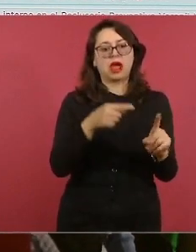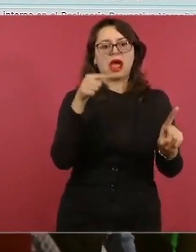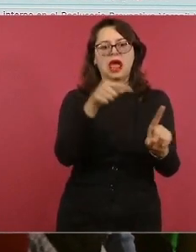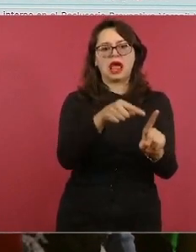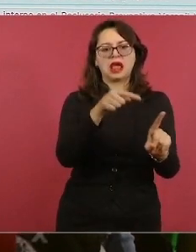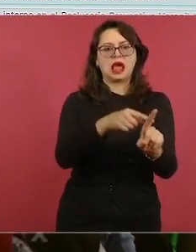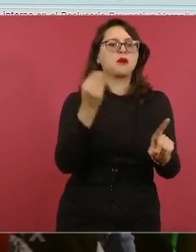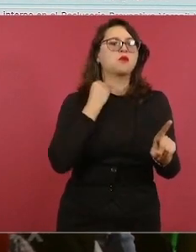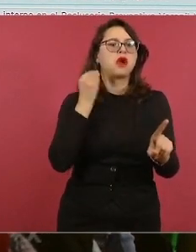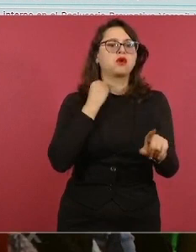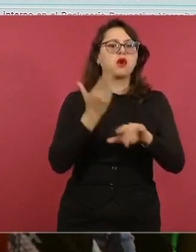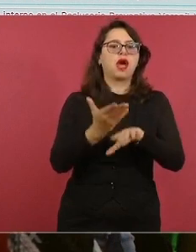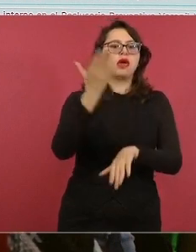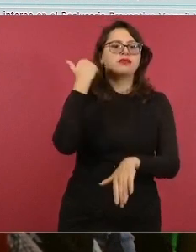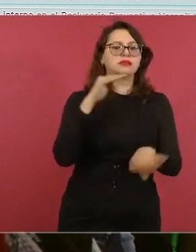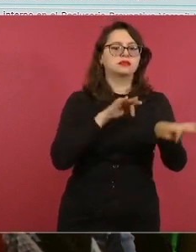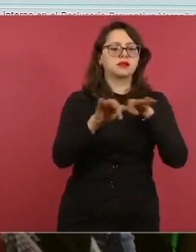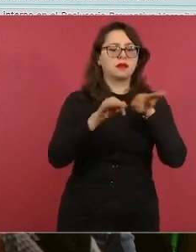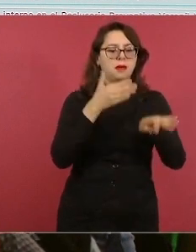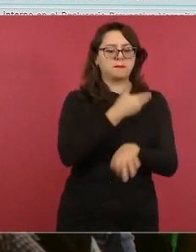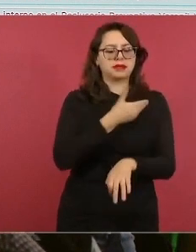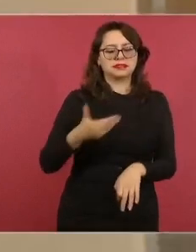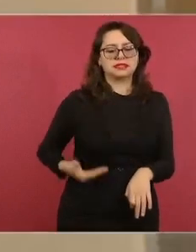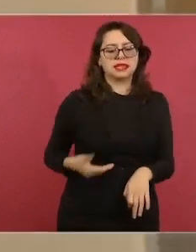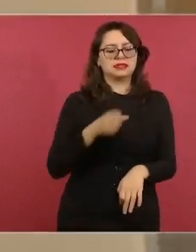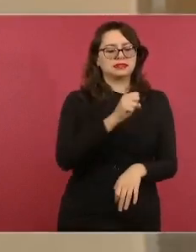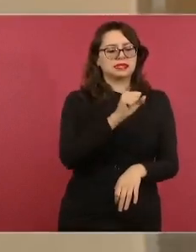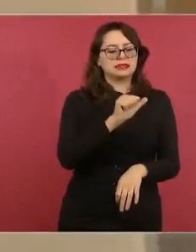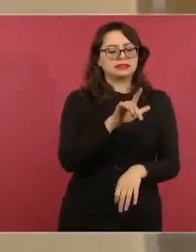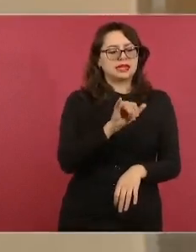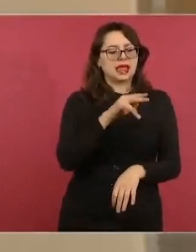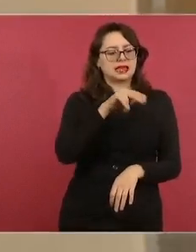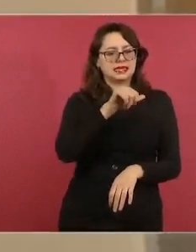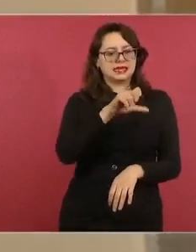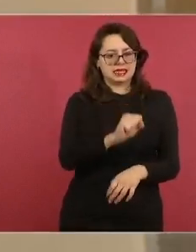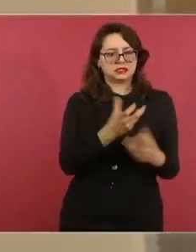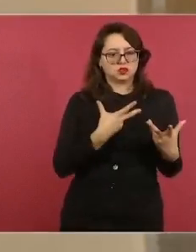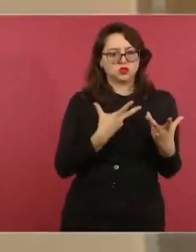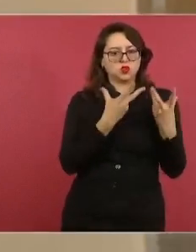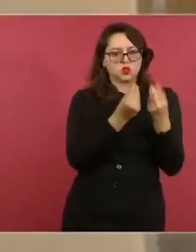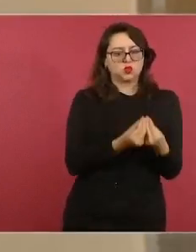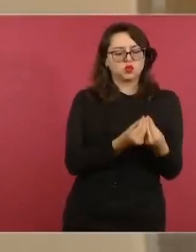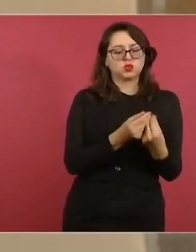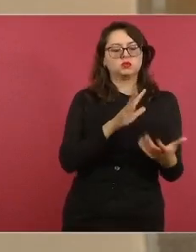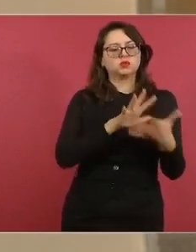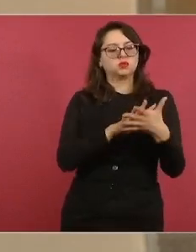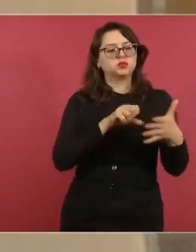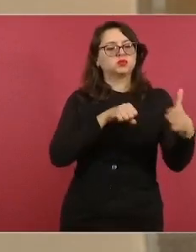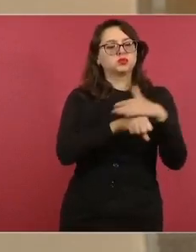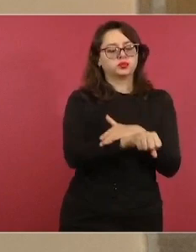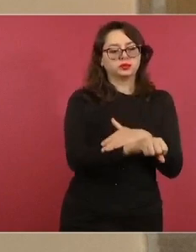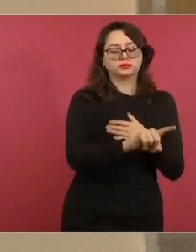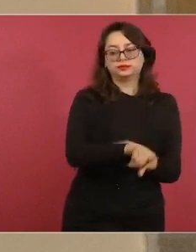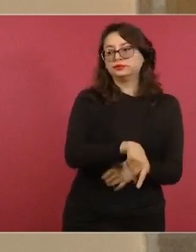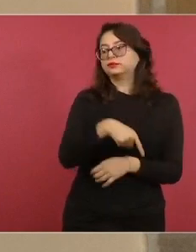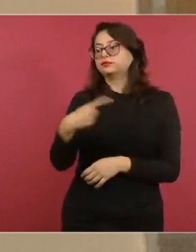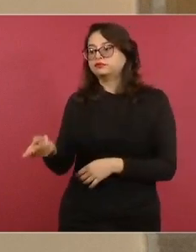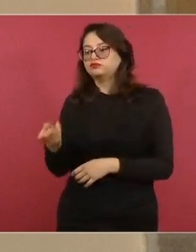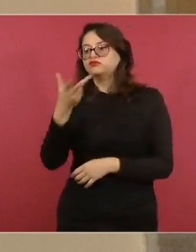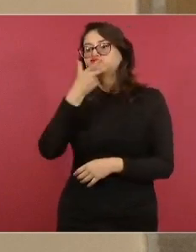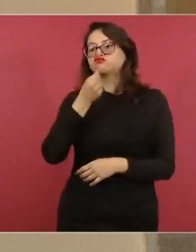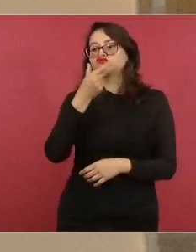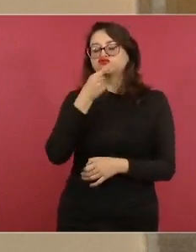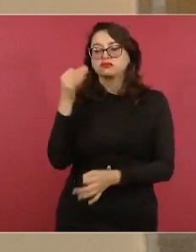de Gortari en su proceso por el delito de defraudación fiscal aun cuando el juez reconoció el riesgo de sustracción